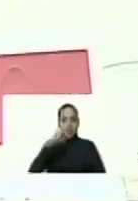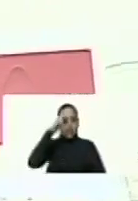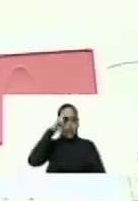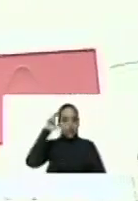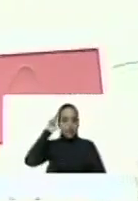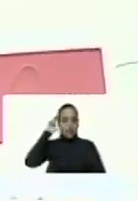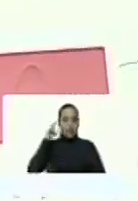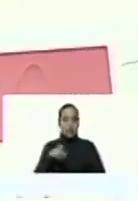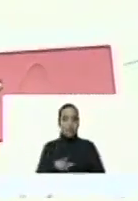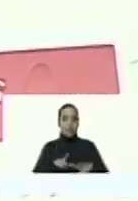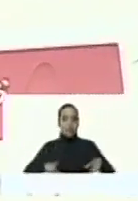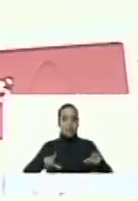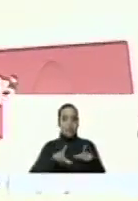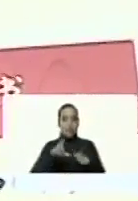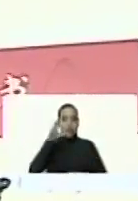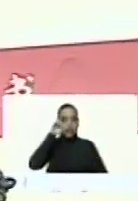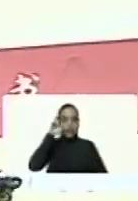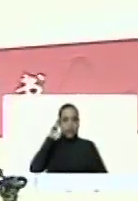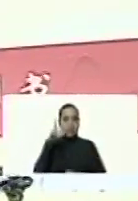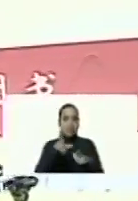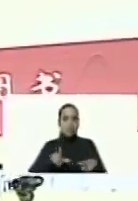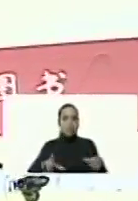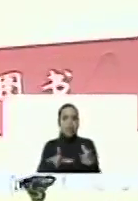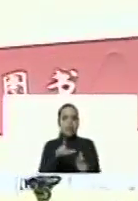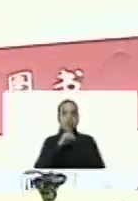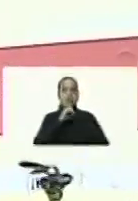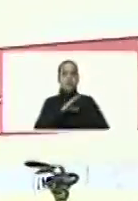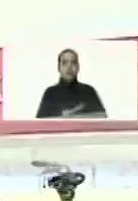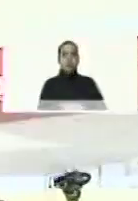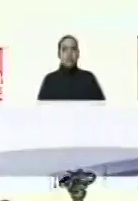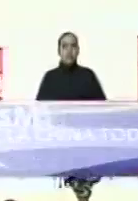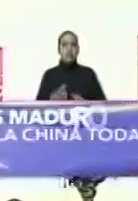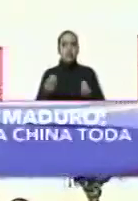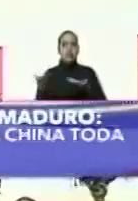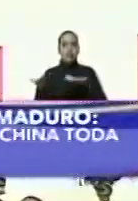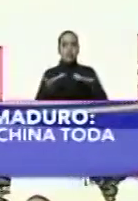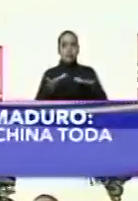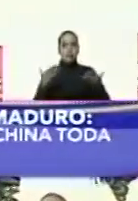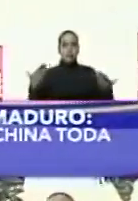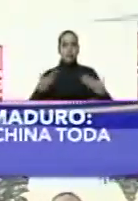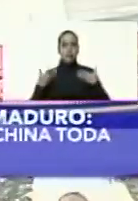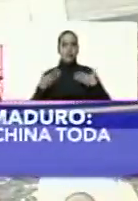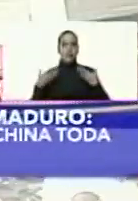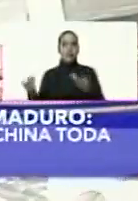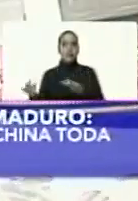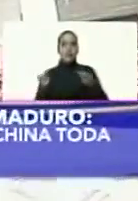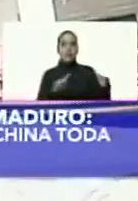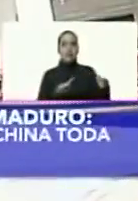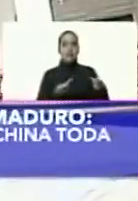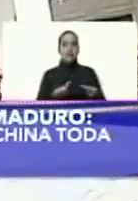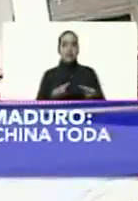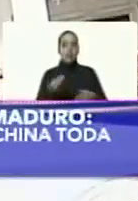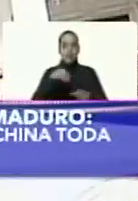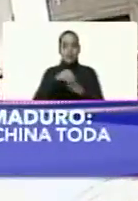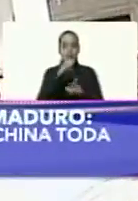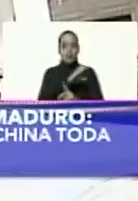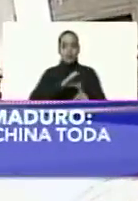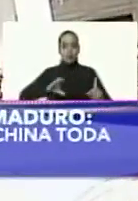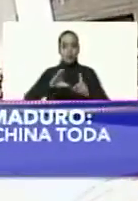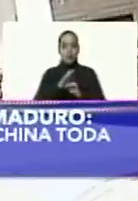Es un sitio histórico y nos da mucha alegría recibirlos a ustedes con toda su cultura. Ojalá pueda